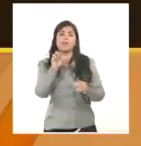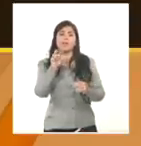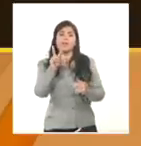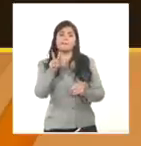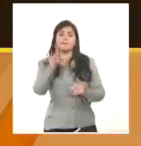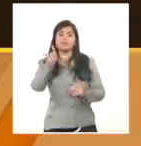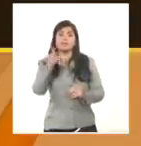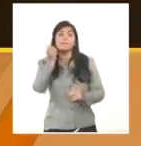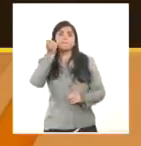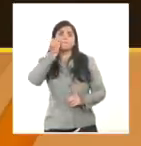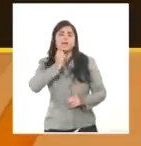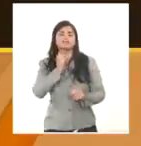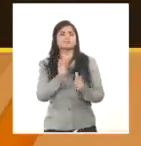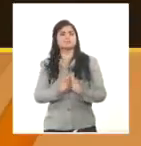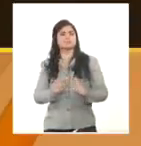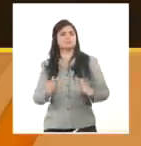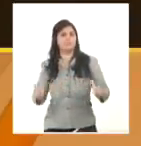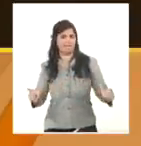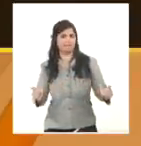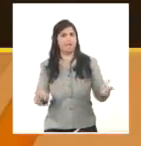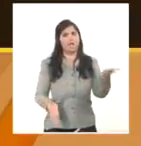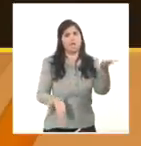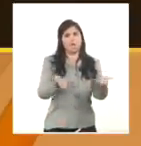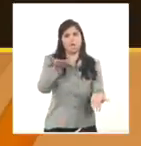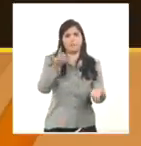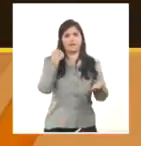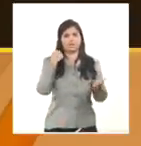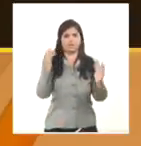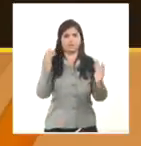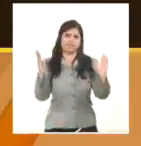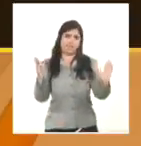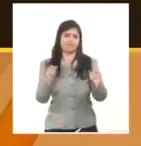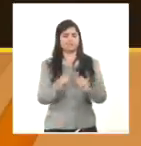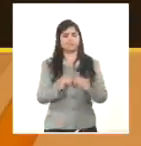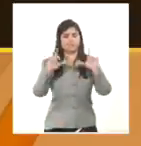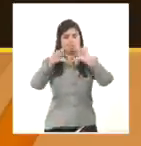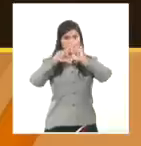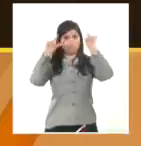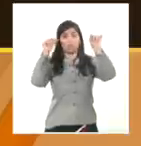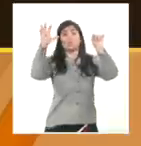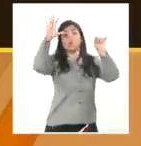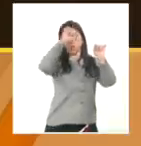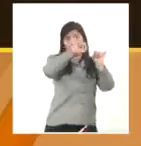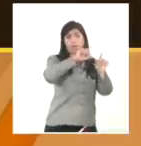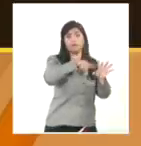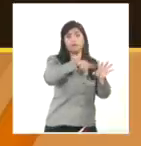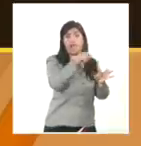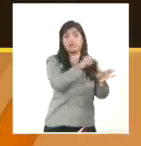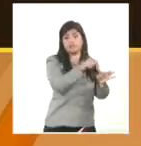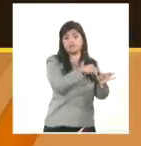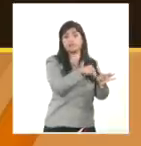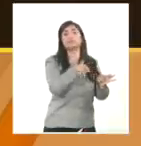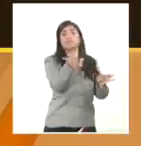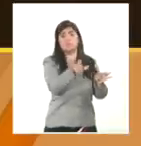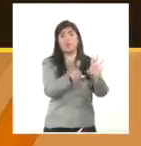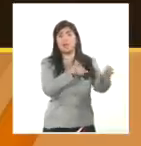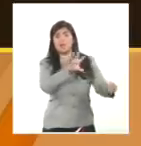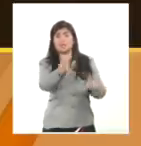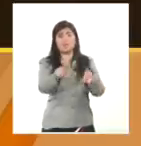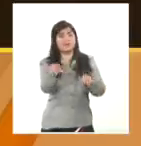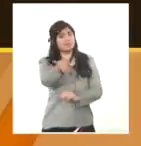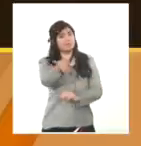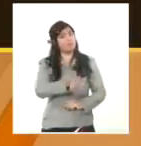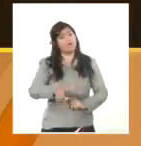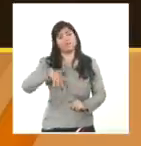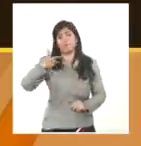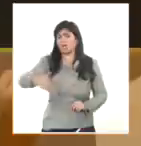10.929 hurtos y sacrificios más, y todas las provincias del país y el municipio especial Isla de la Juventud experimentan un